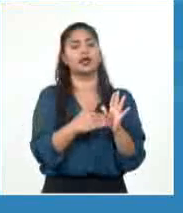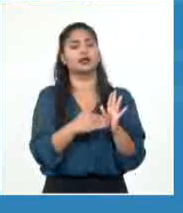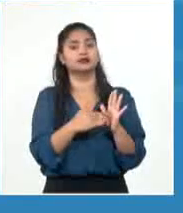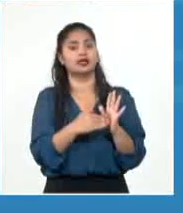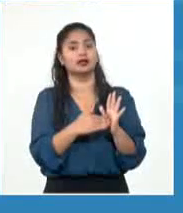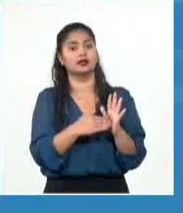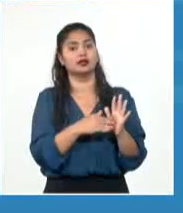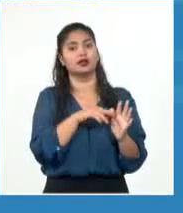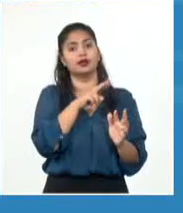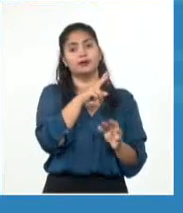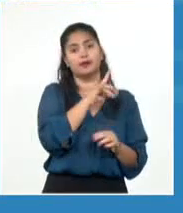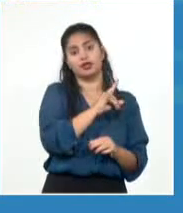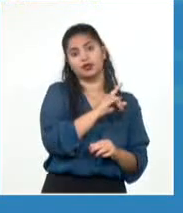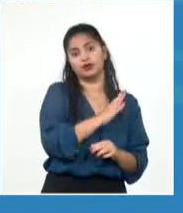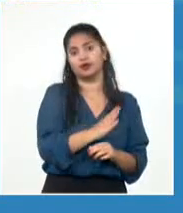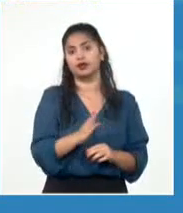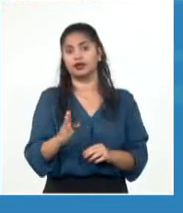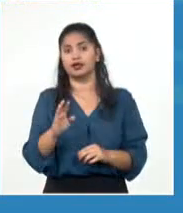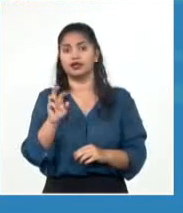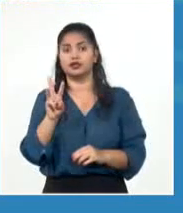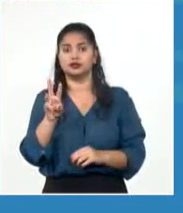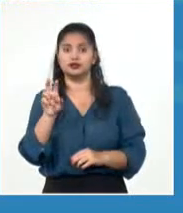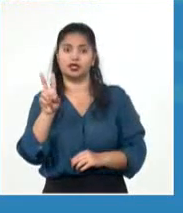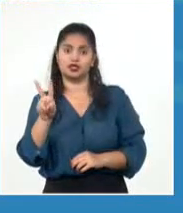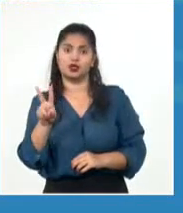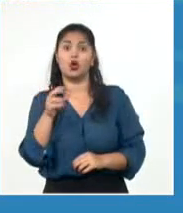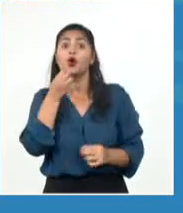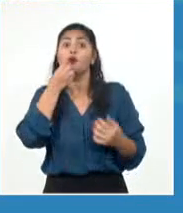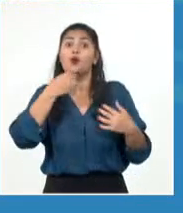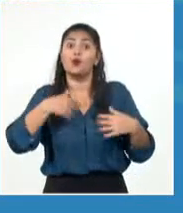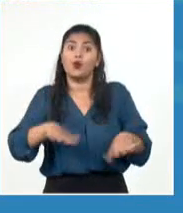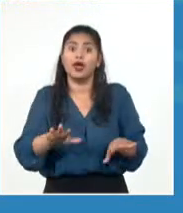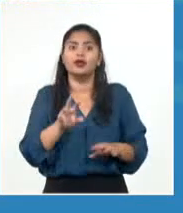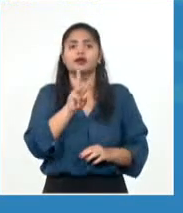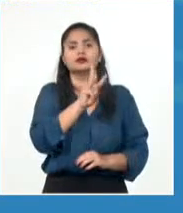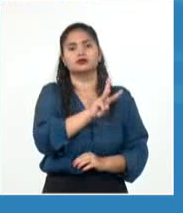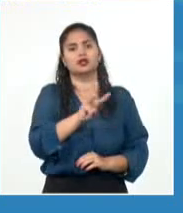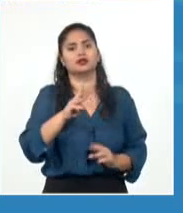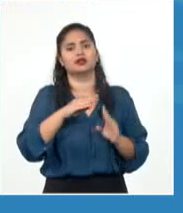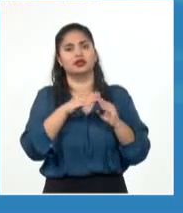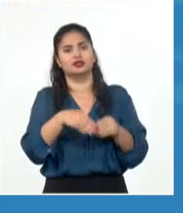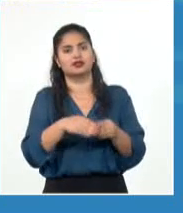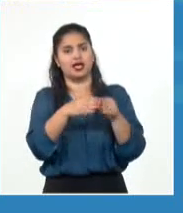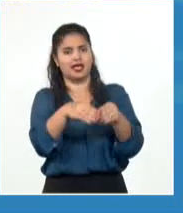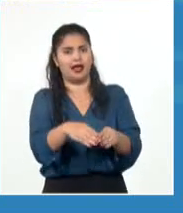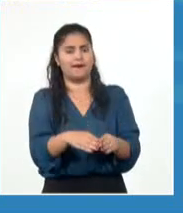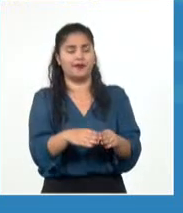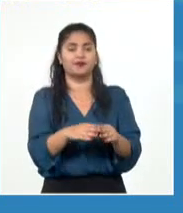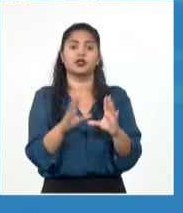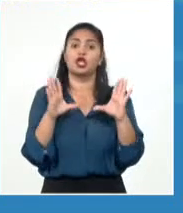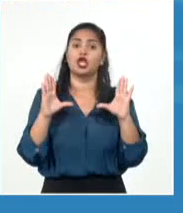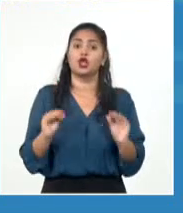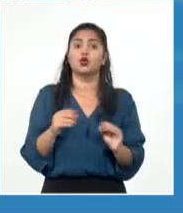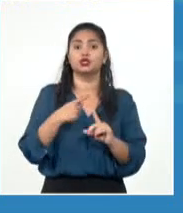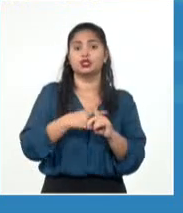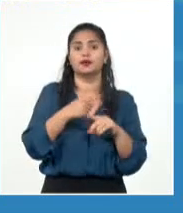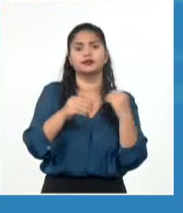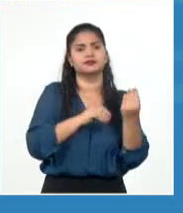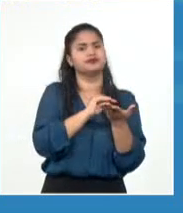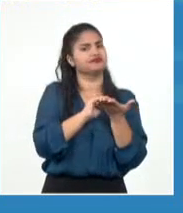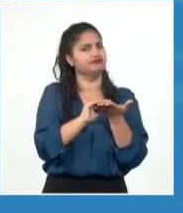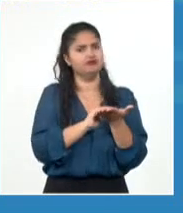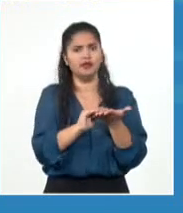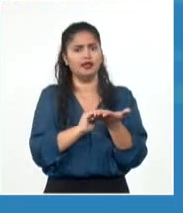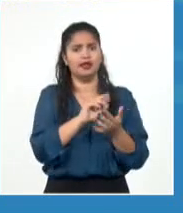entre 29 y 32 grados Celsius, 33 grados Celsius en la provincia de Granma, y en la noche las temperaturas con poco cambio, valores